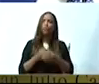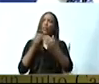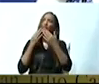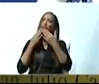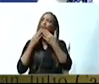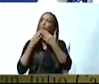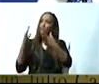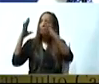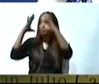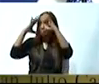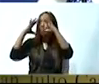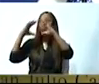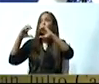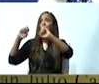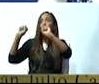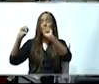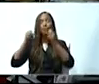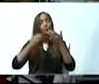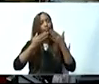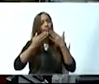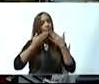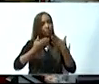muchos éxitos en este proyecto.